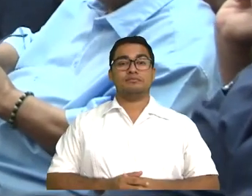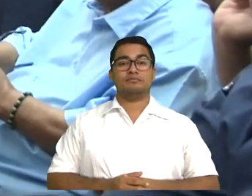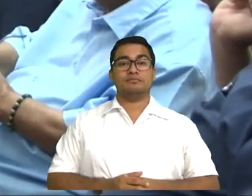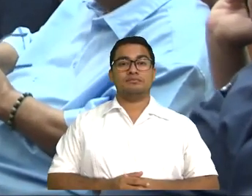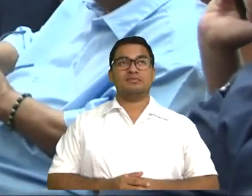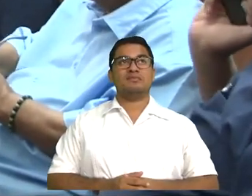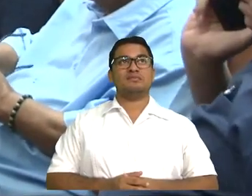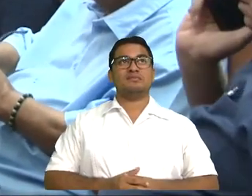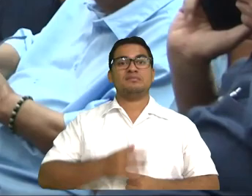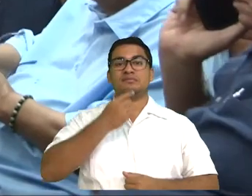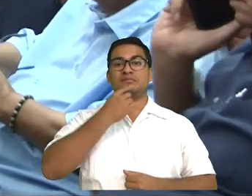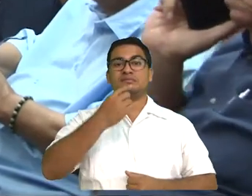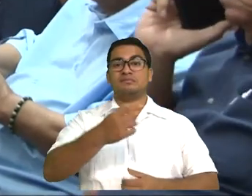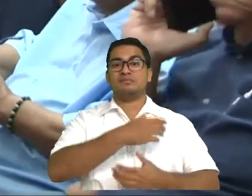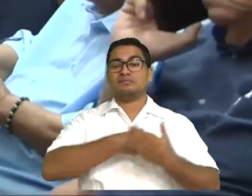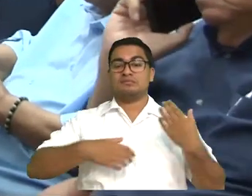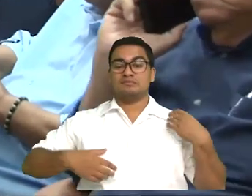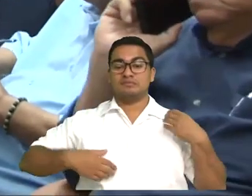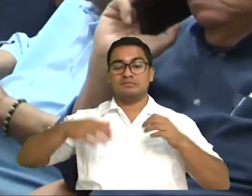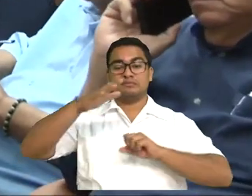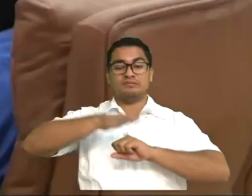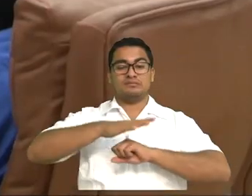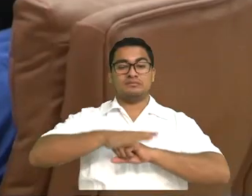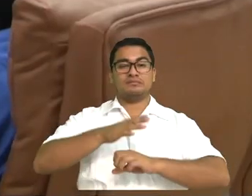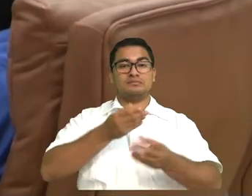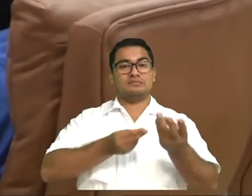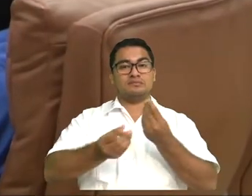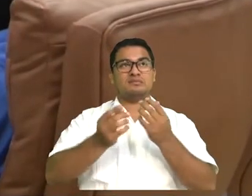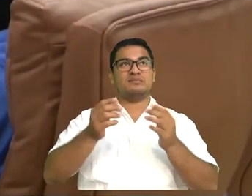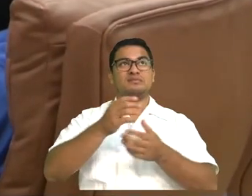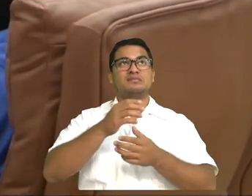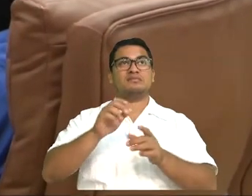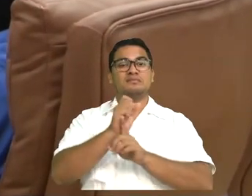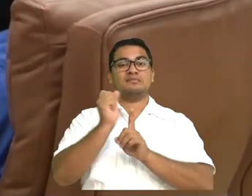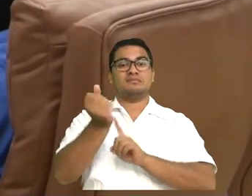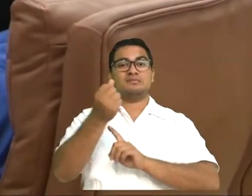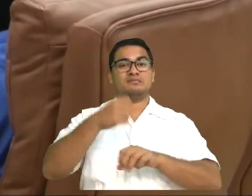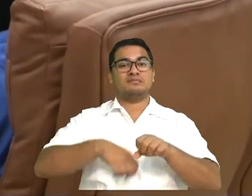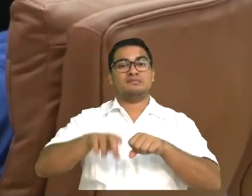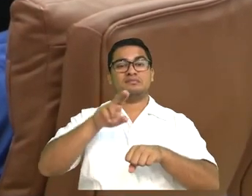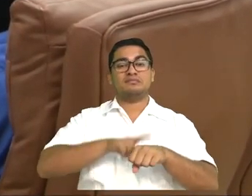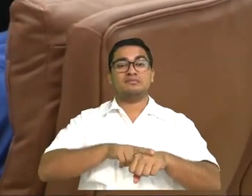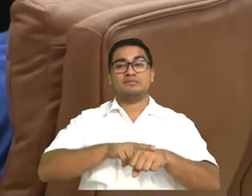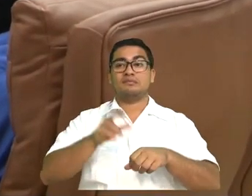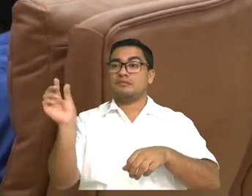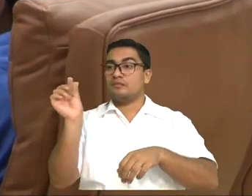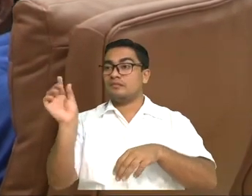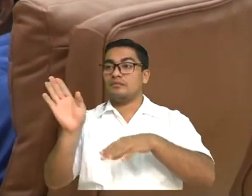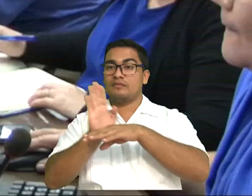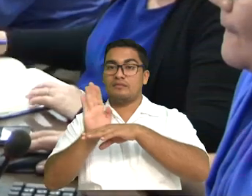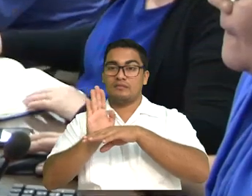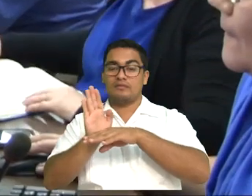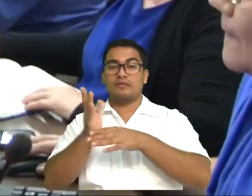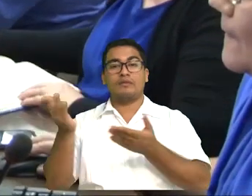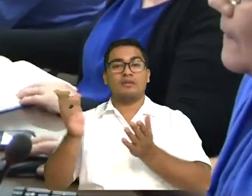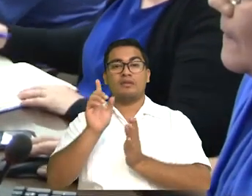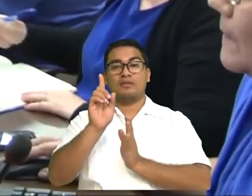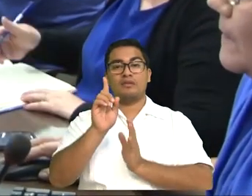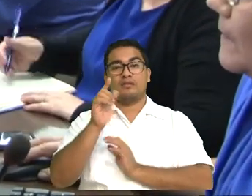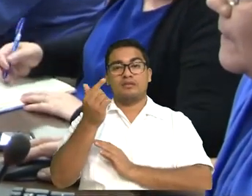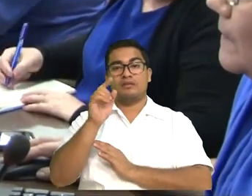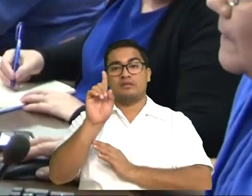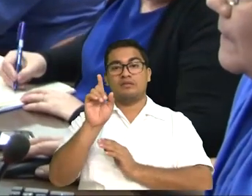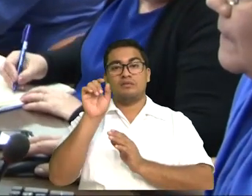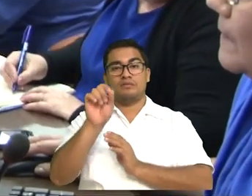A juicio del presidente de la Comisión Económica de la Asamblea Nacional, la aprobación del préstamo de 171.65